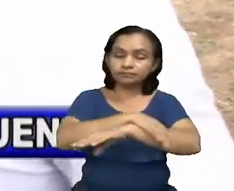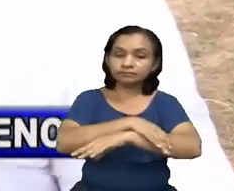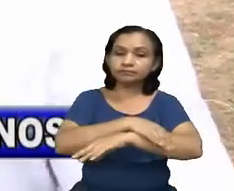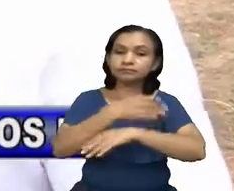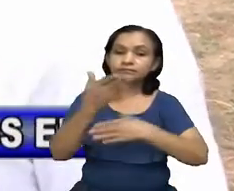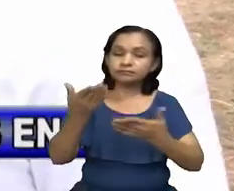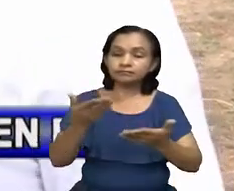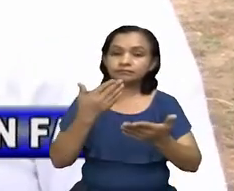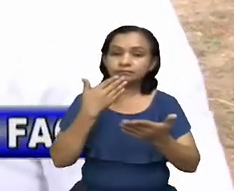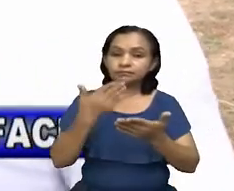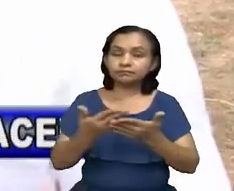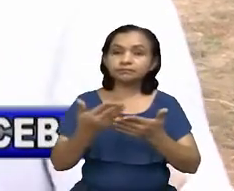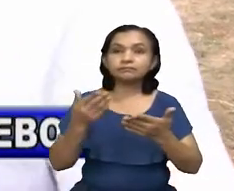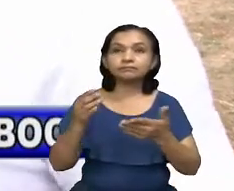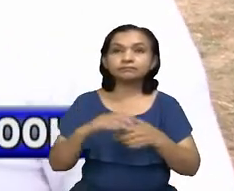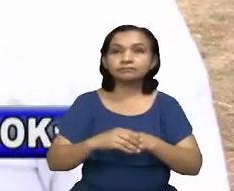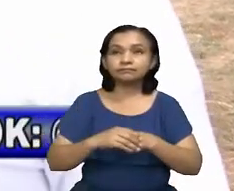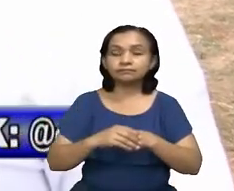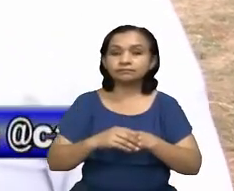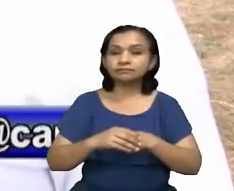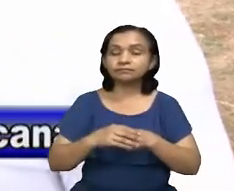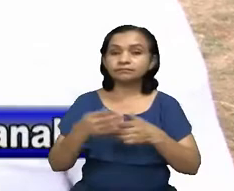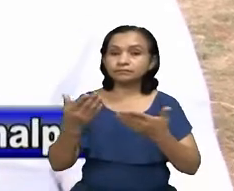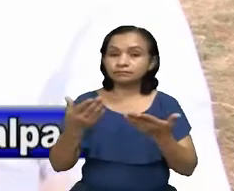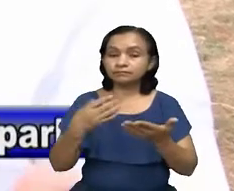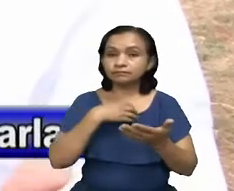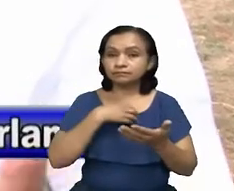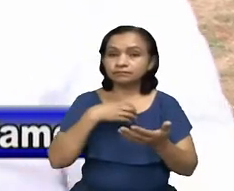de restituir